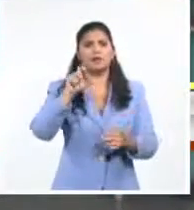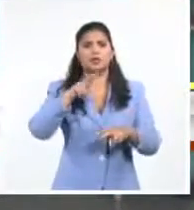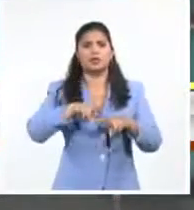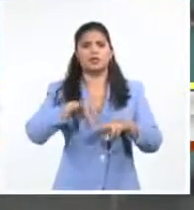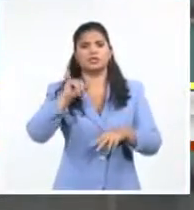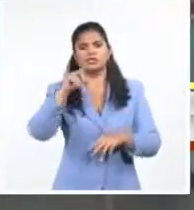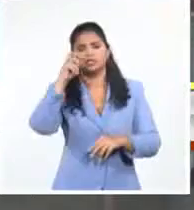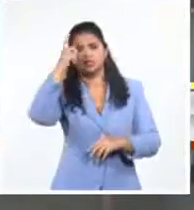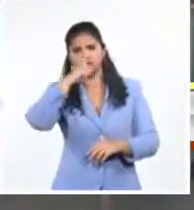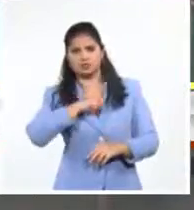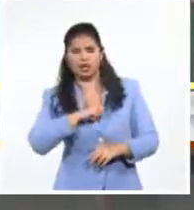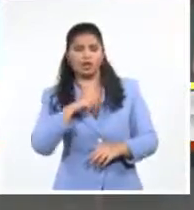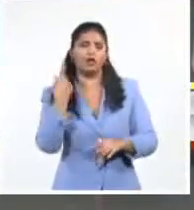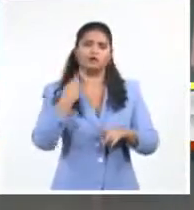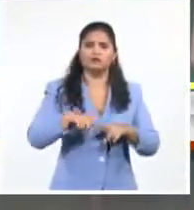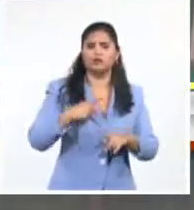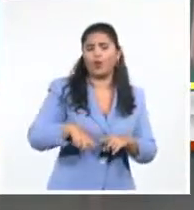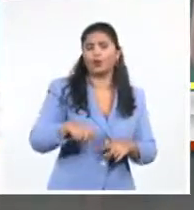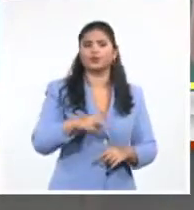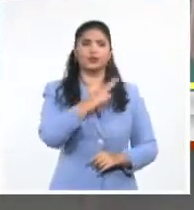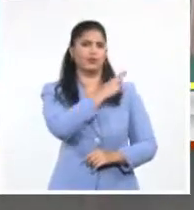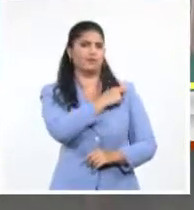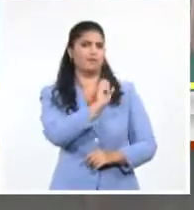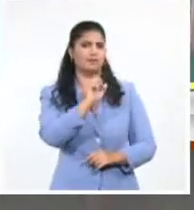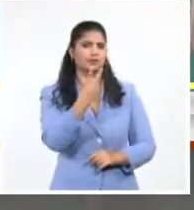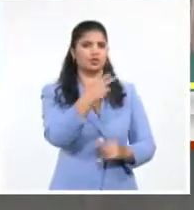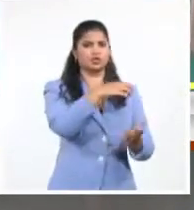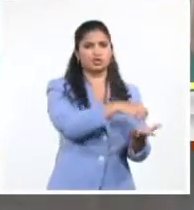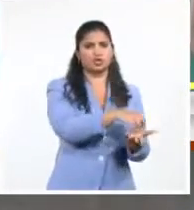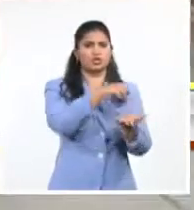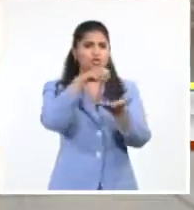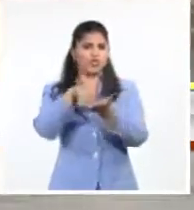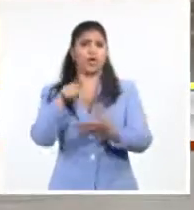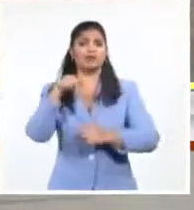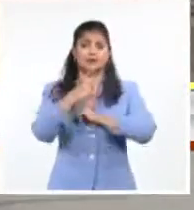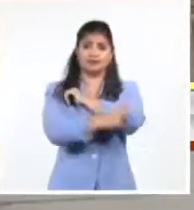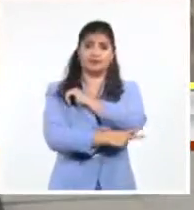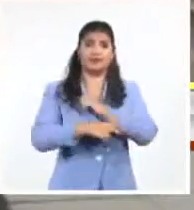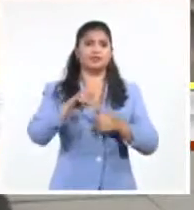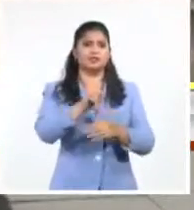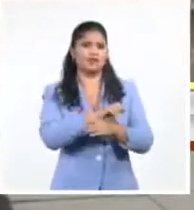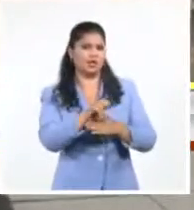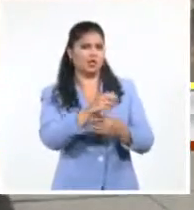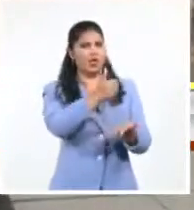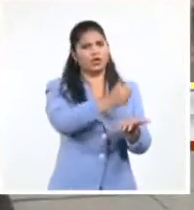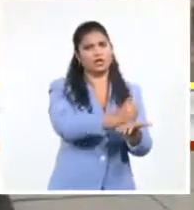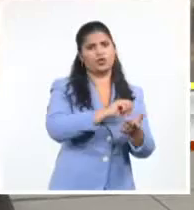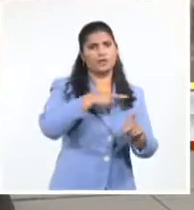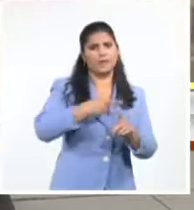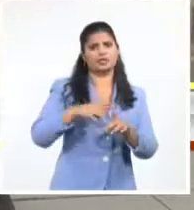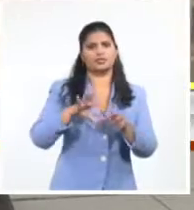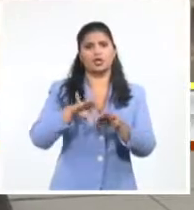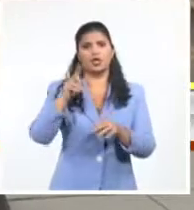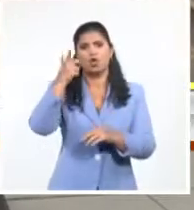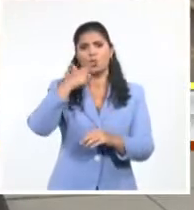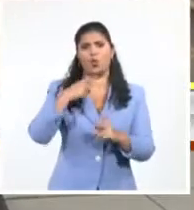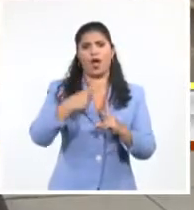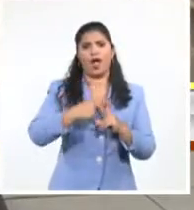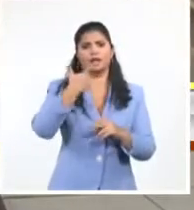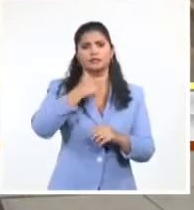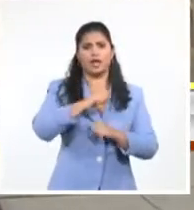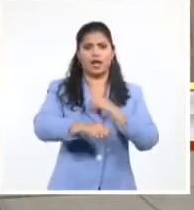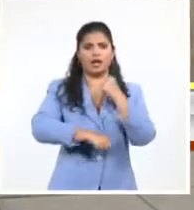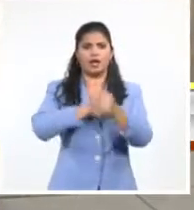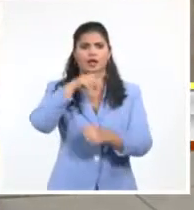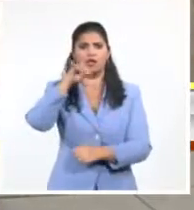y Azuay, y en las alcaldías de las 2 ciudades punteras del país, Quito y Guayaquil. Se suma un muy mal resultado para el